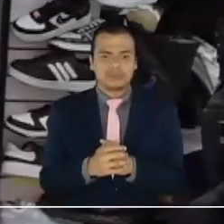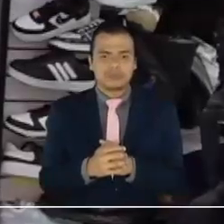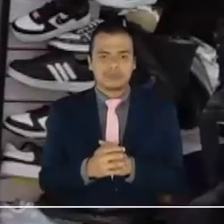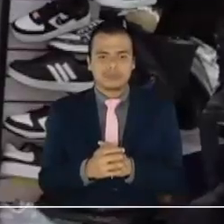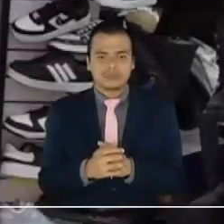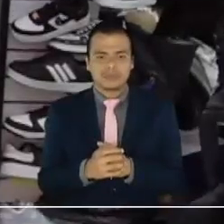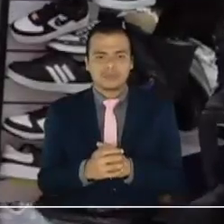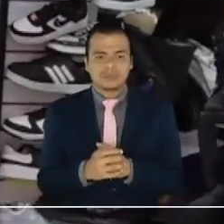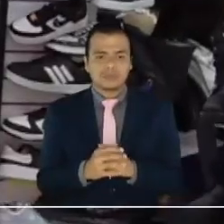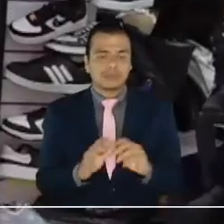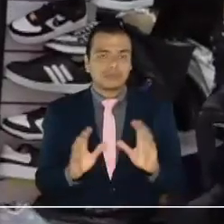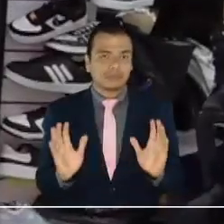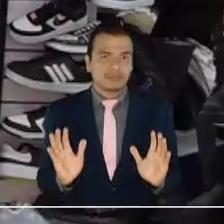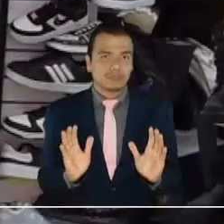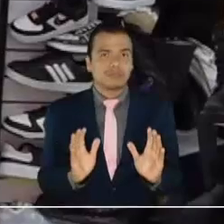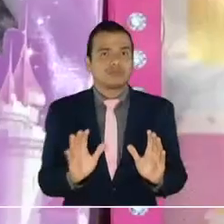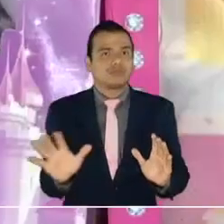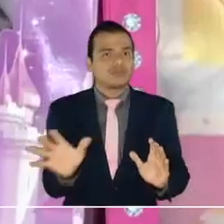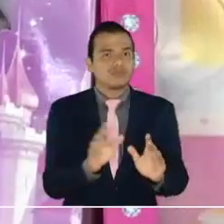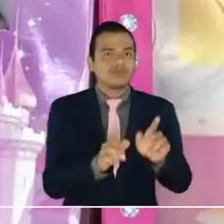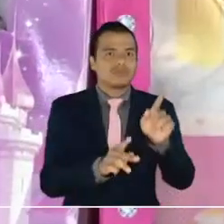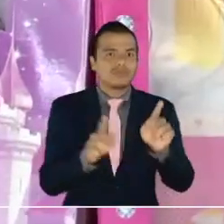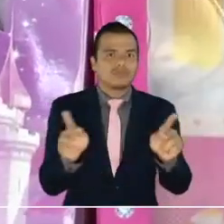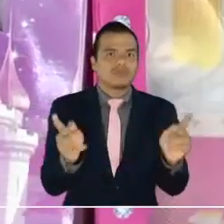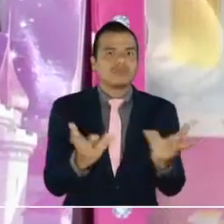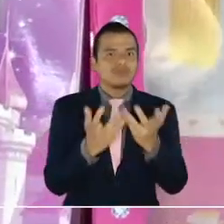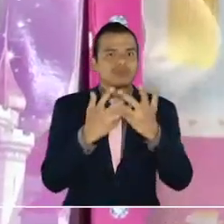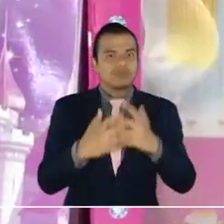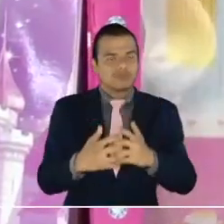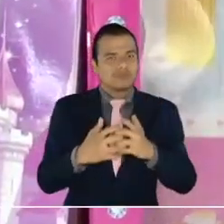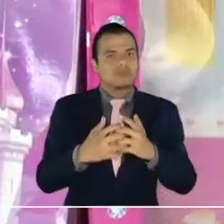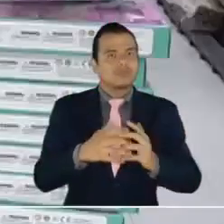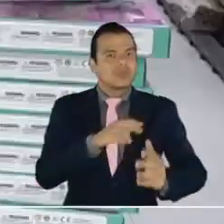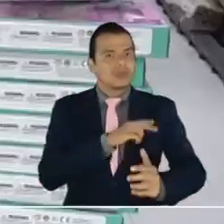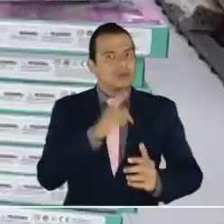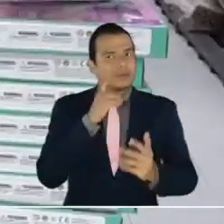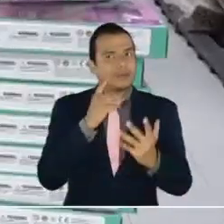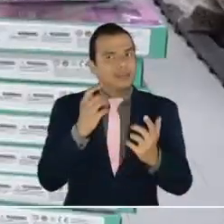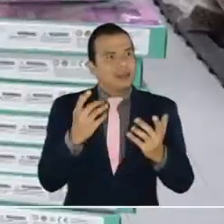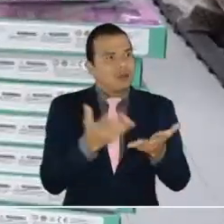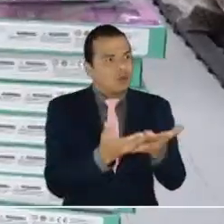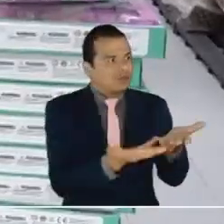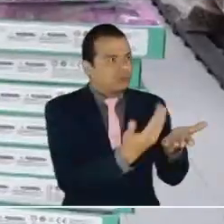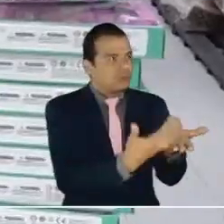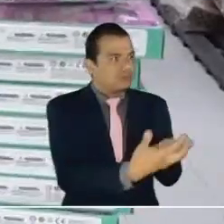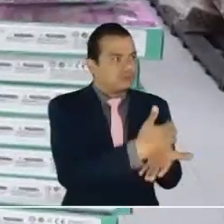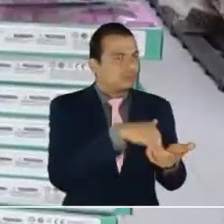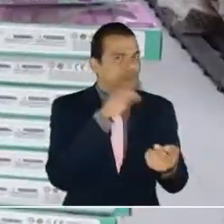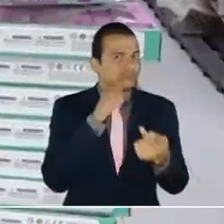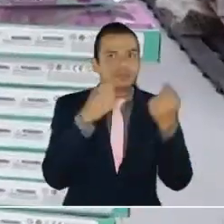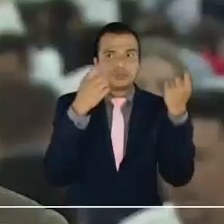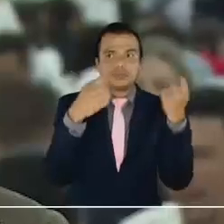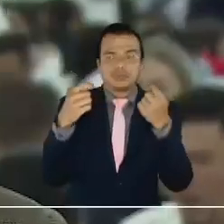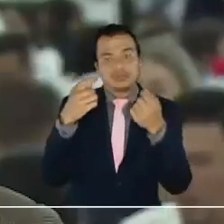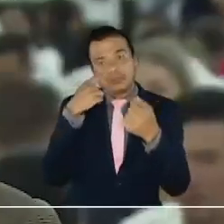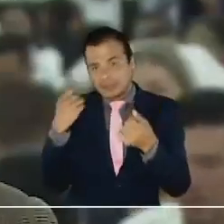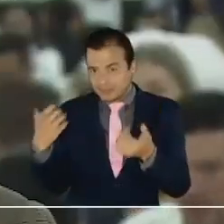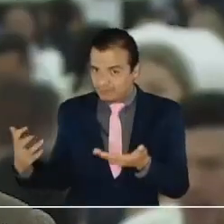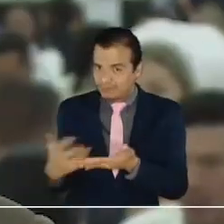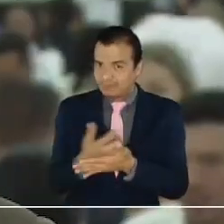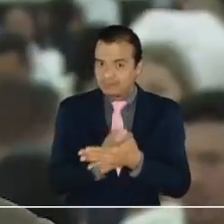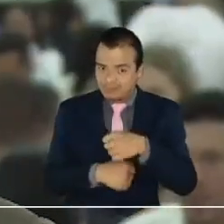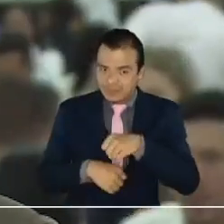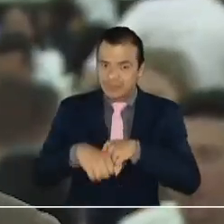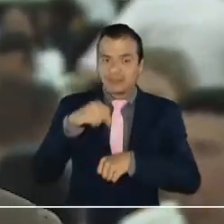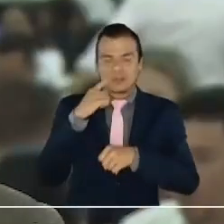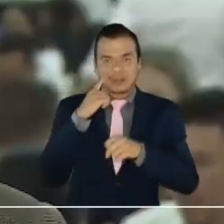ya comenzaron la producción y oferta para sus clientes, que esperan que este fin de año los deje con importantes ganancias en cada sector. Reactivar la economía,